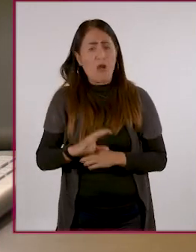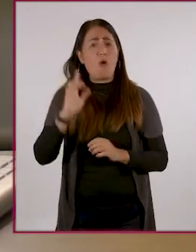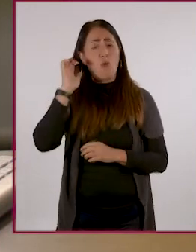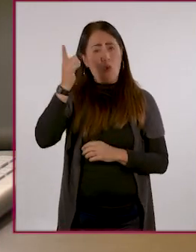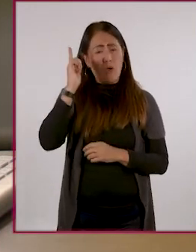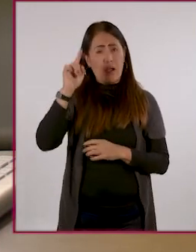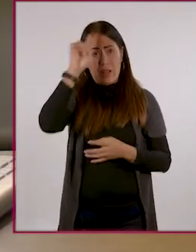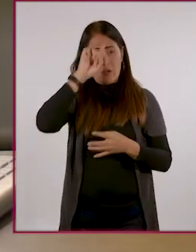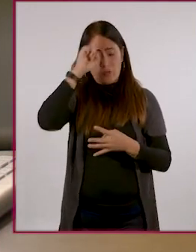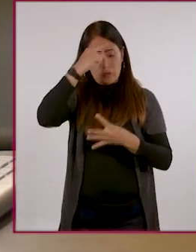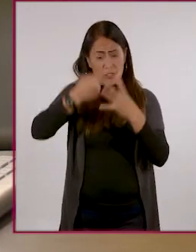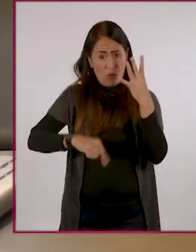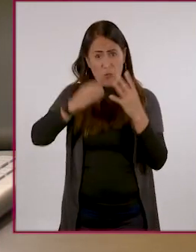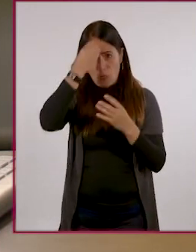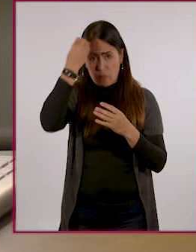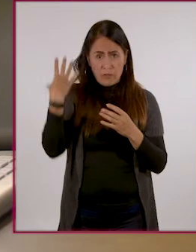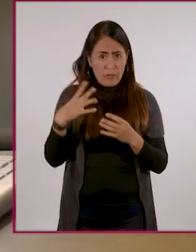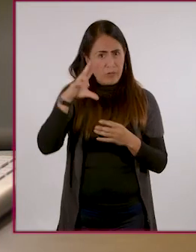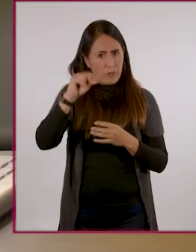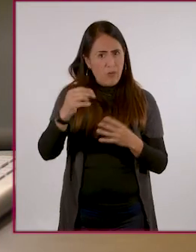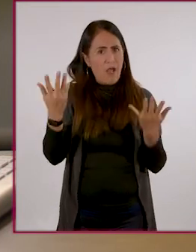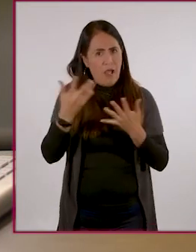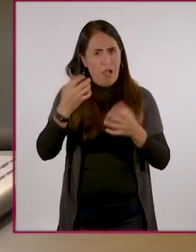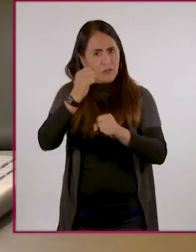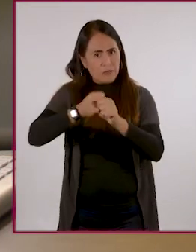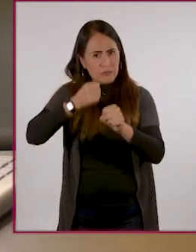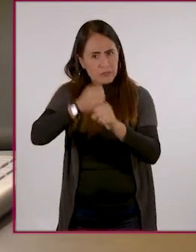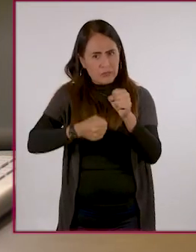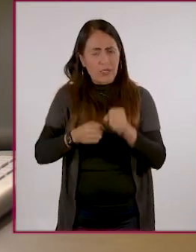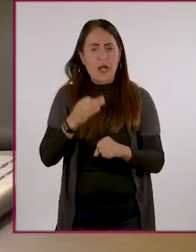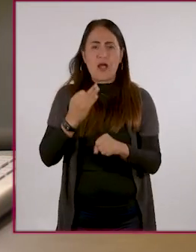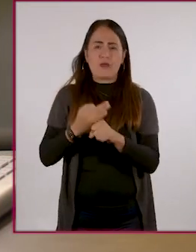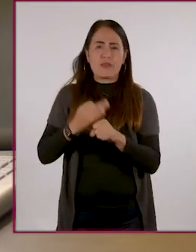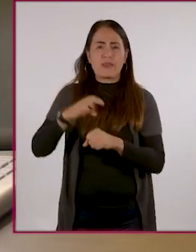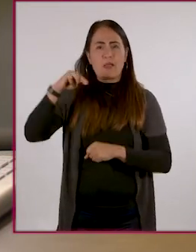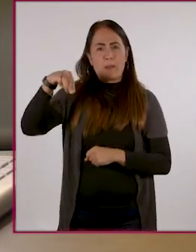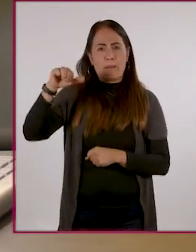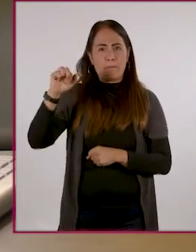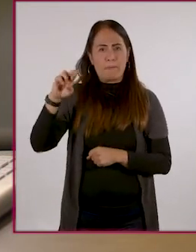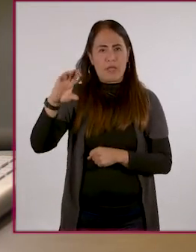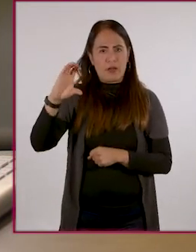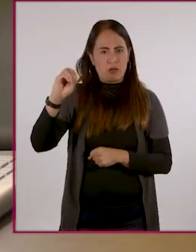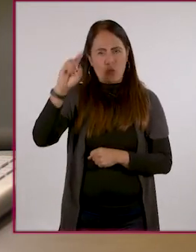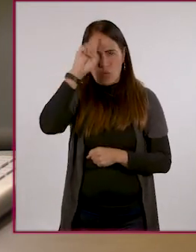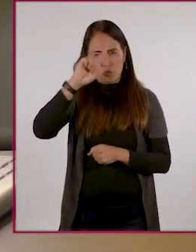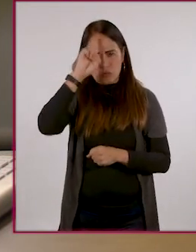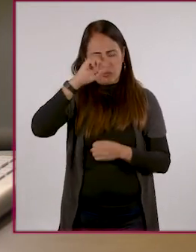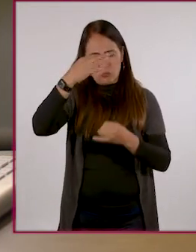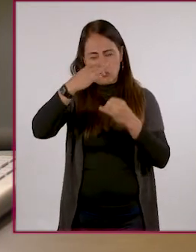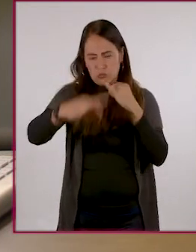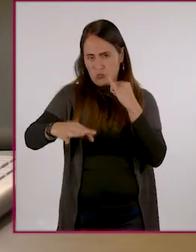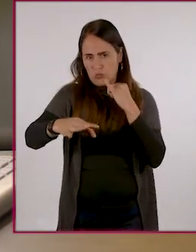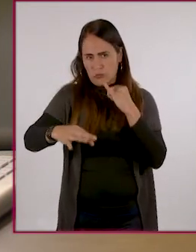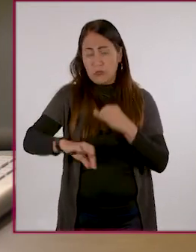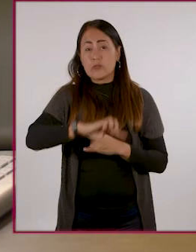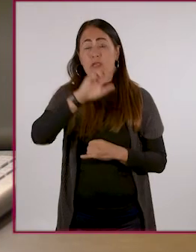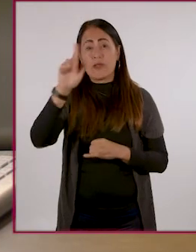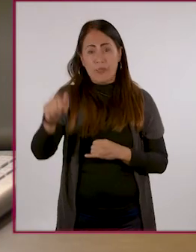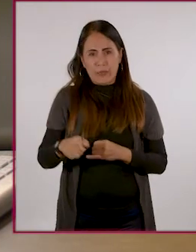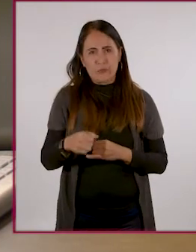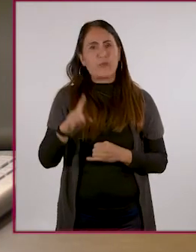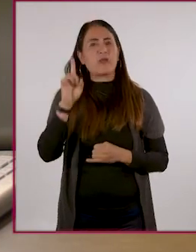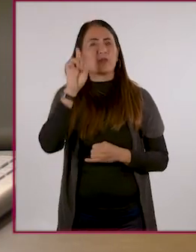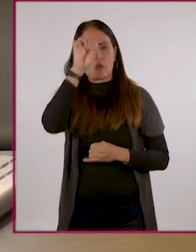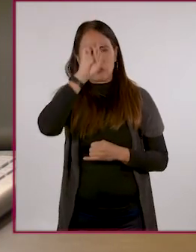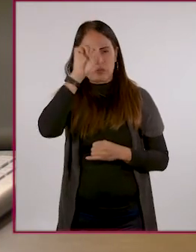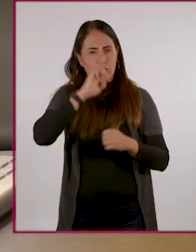espero que los trucos no se nos olviden. Hay que ponerlos en práctica. Vamos con Marco Yair para escuchar sus últimas recomendaciones y después